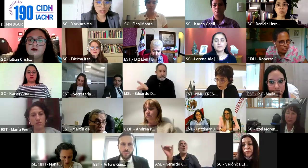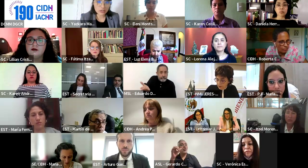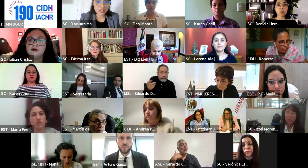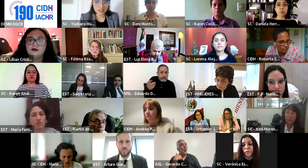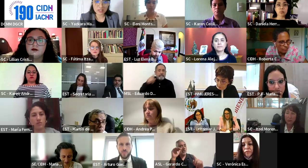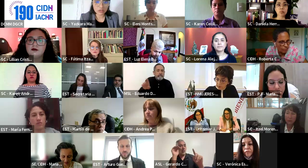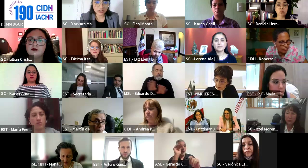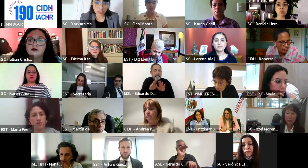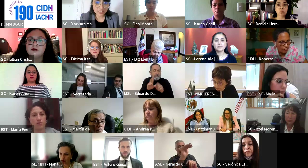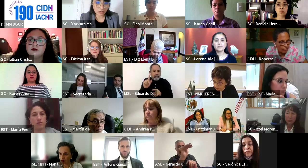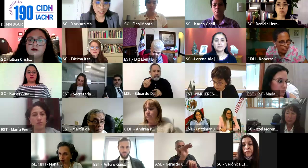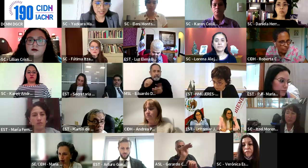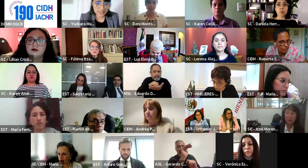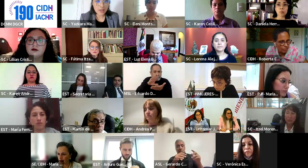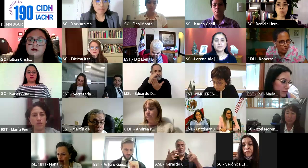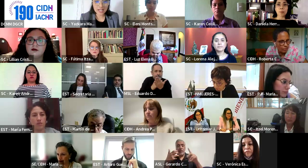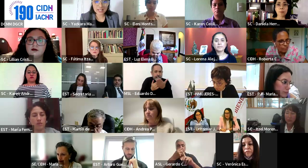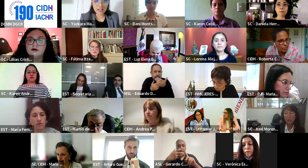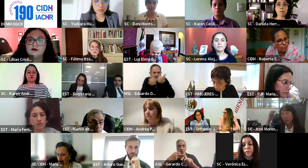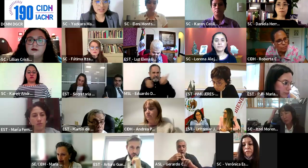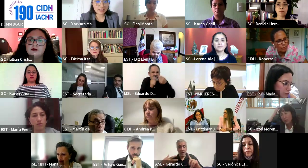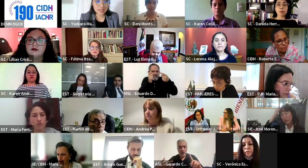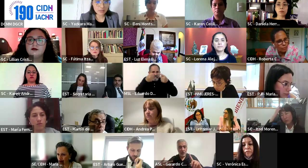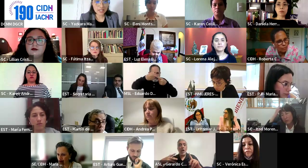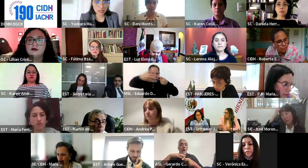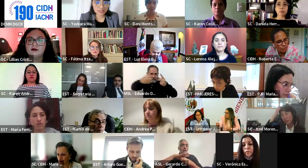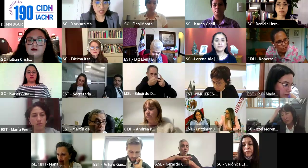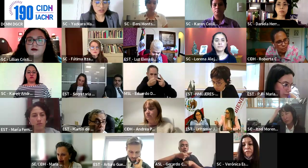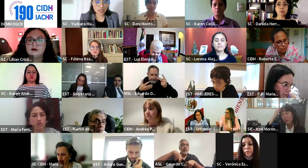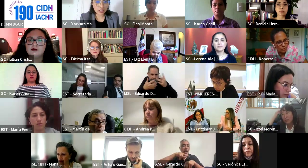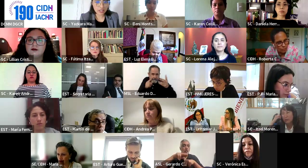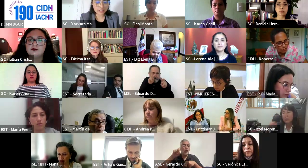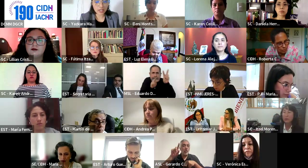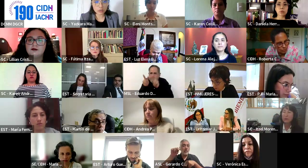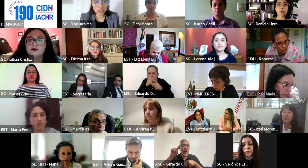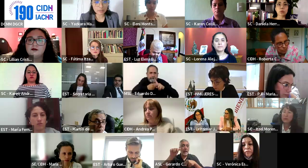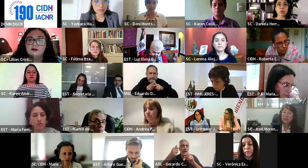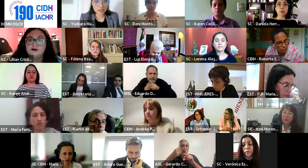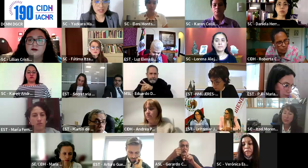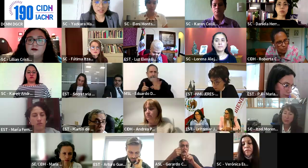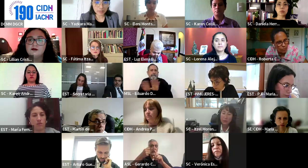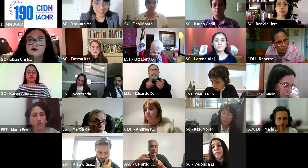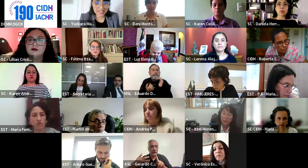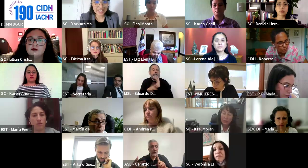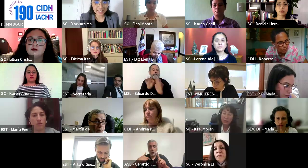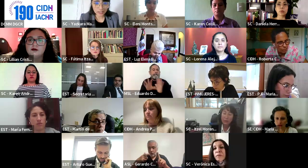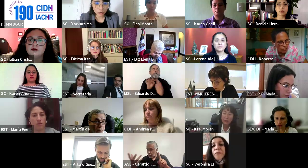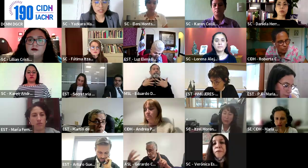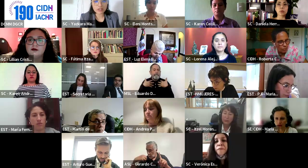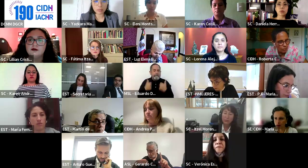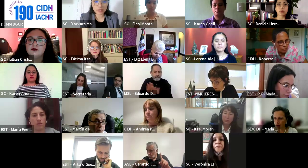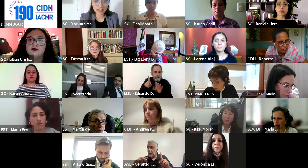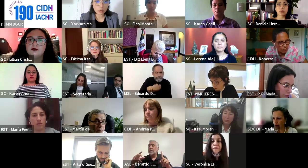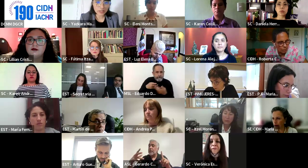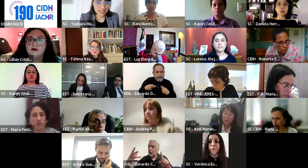desagregación de datos estadísticos nacionales y locales para que realmente se integren variables que crucen la perspectiva de discapacidad y el género.